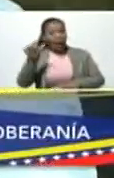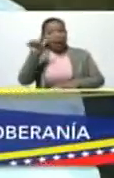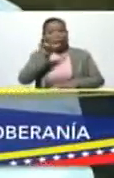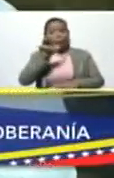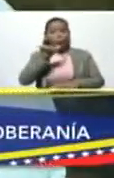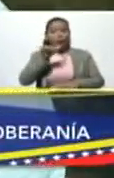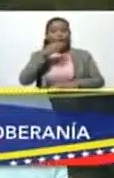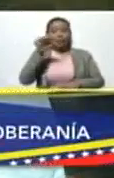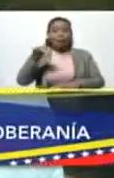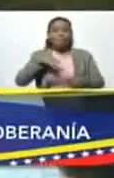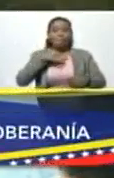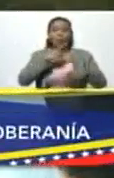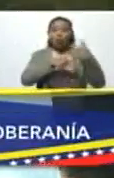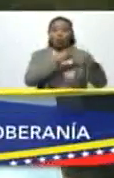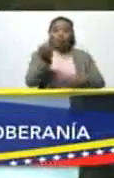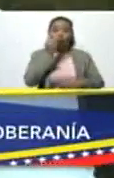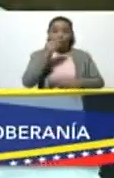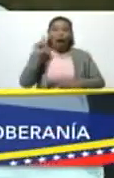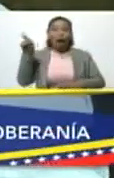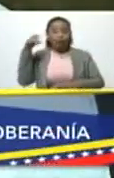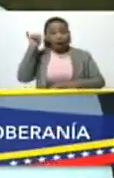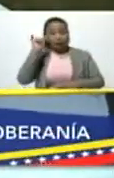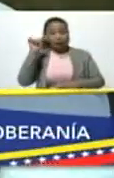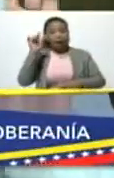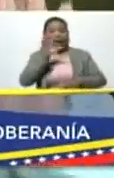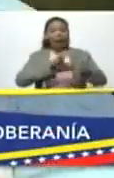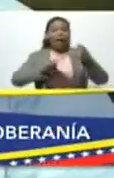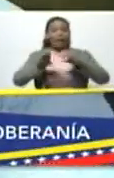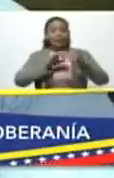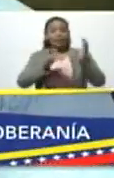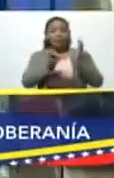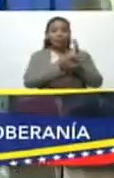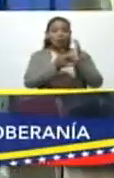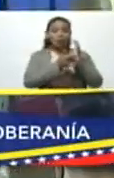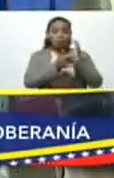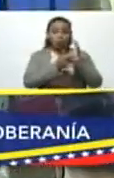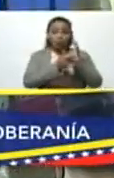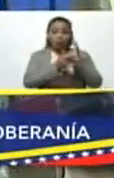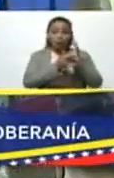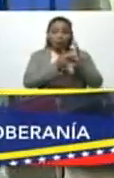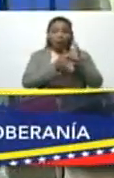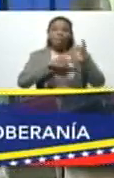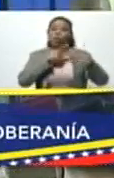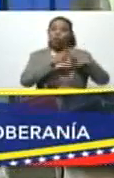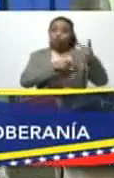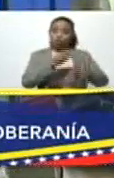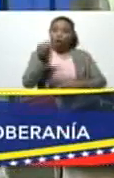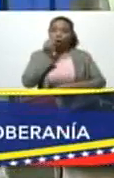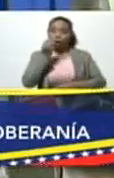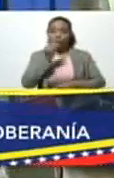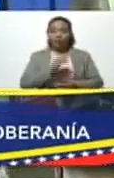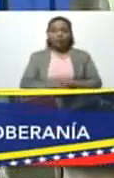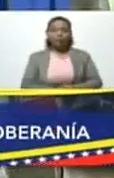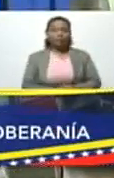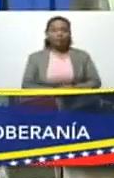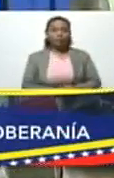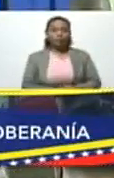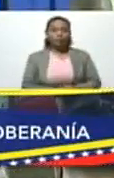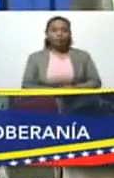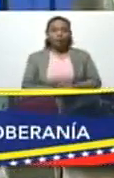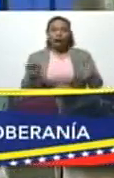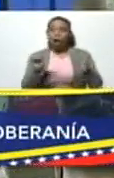producía comida, ahí estamos produciendo. Con la ciencia y tecnología no nos producimos la comida. Así es. A